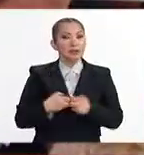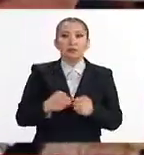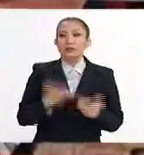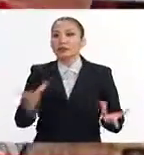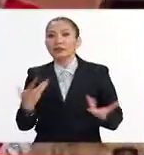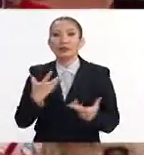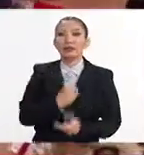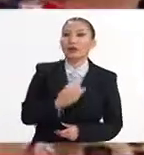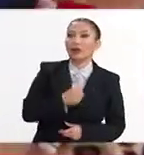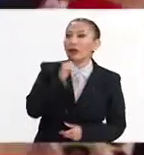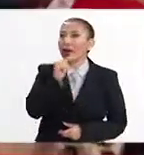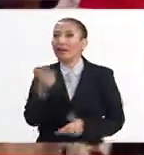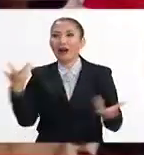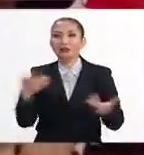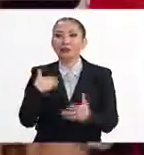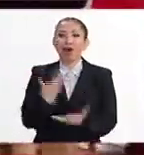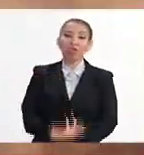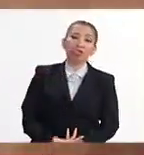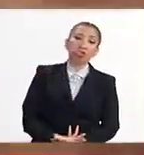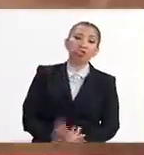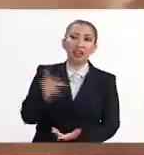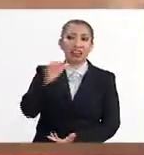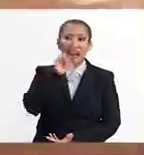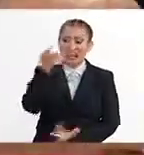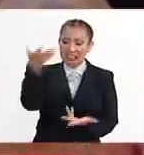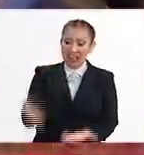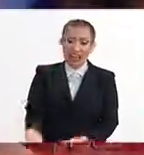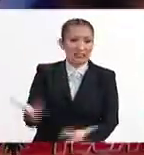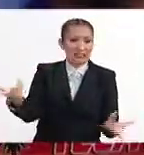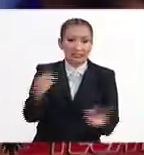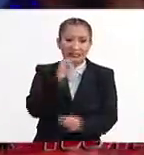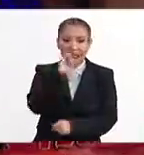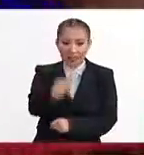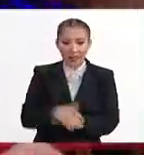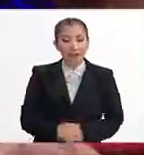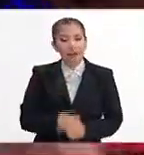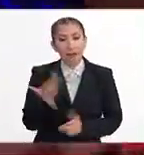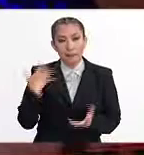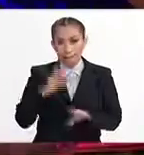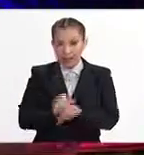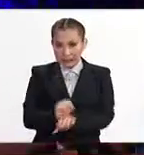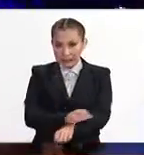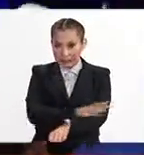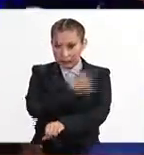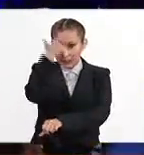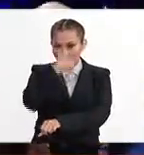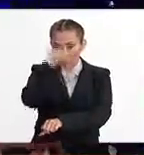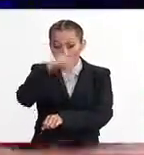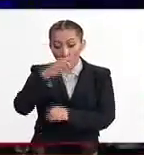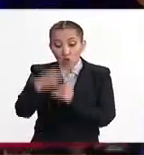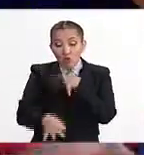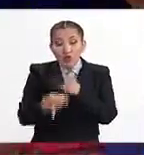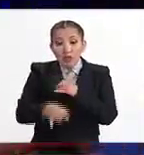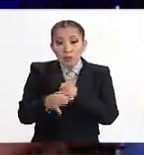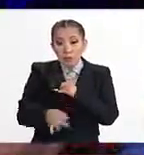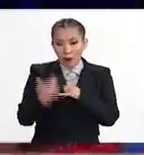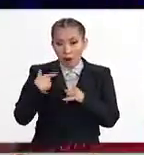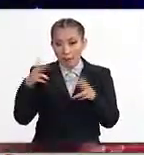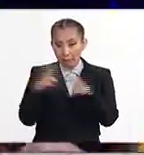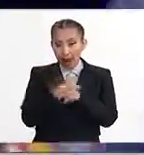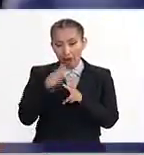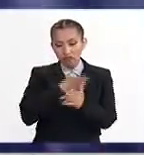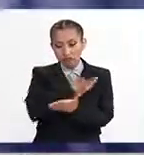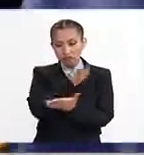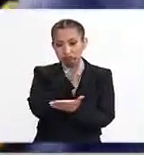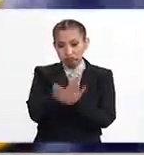desesperación. Julito, pues simplemente no hizo absolutamente nada. Lo más emocionante de la noche fue que al finalizar la pelea, ahí